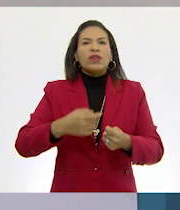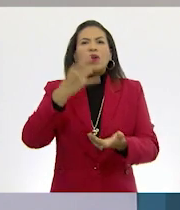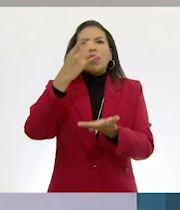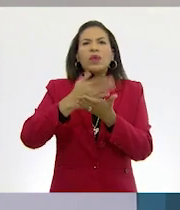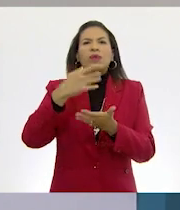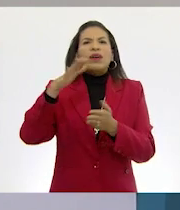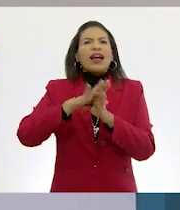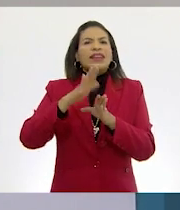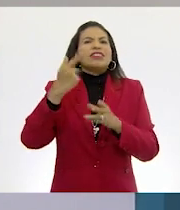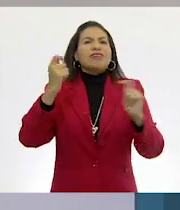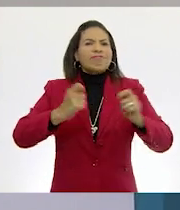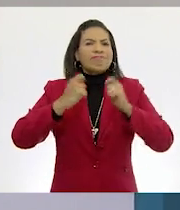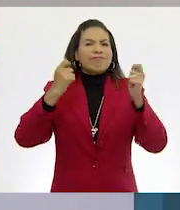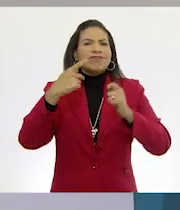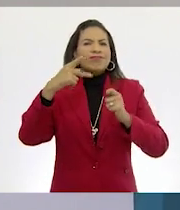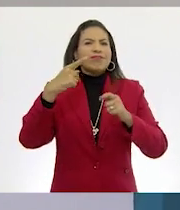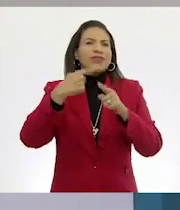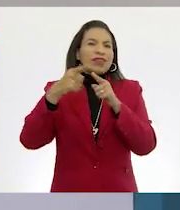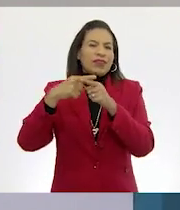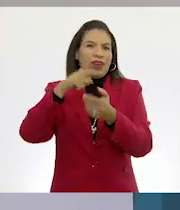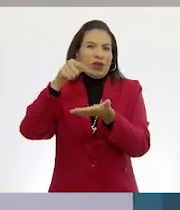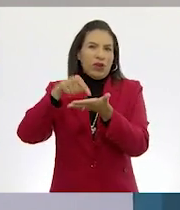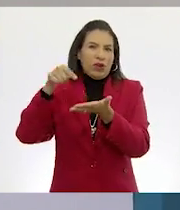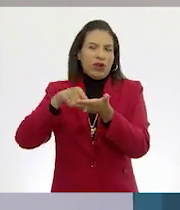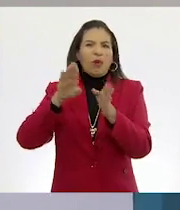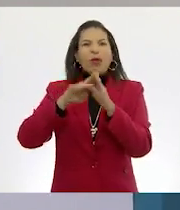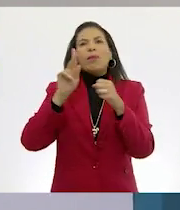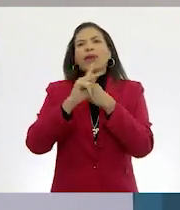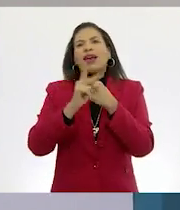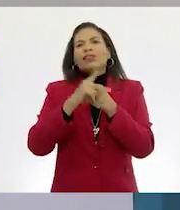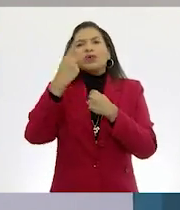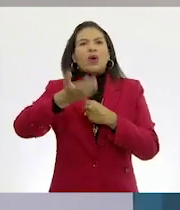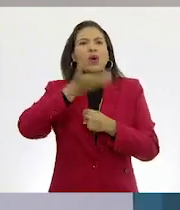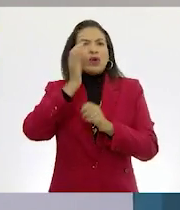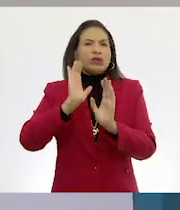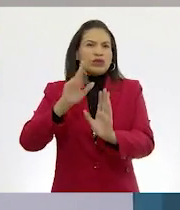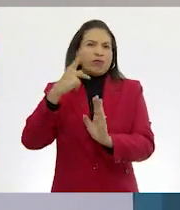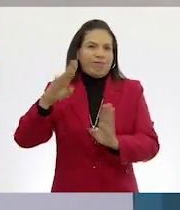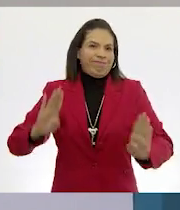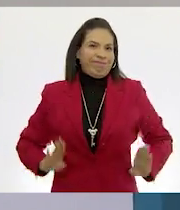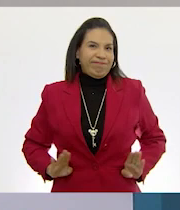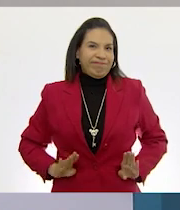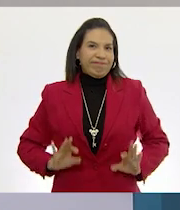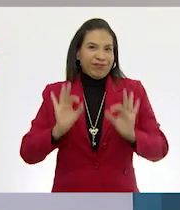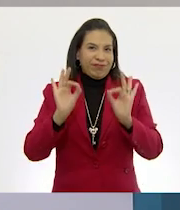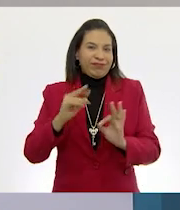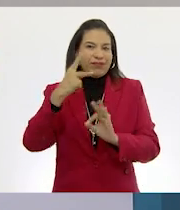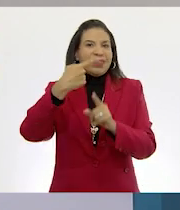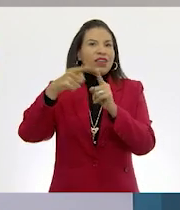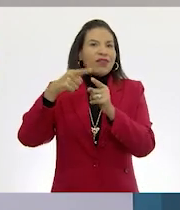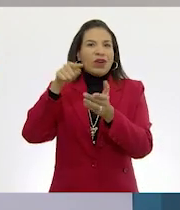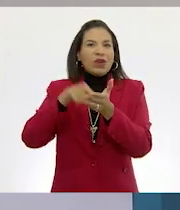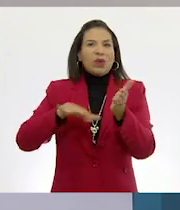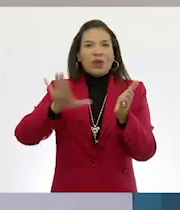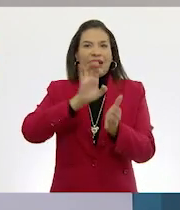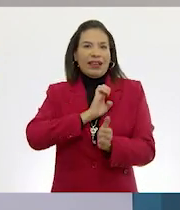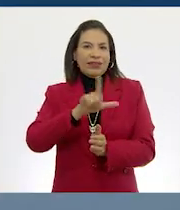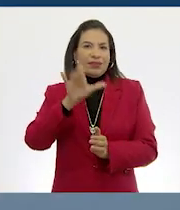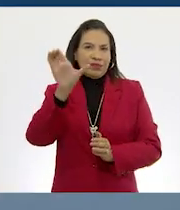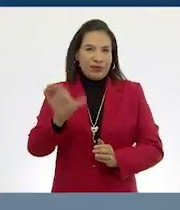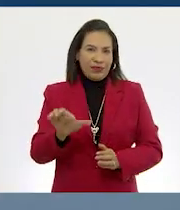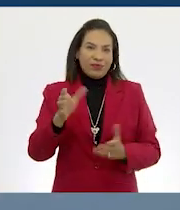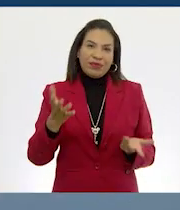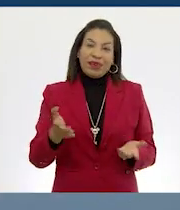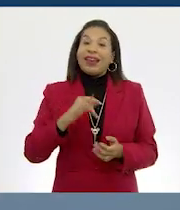solo se celebran, en algunos lugares o países con costumbres que son características de algunos espacios específicos.